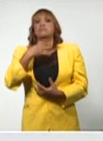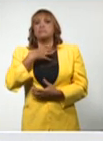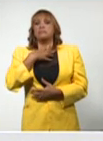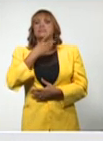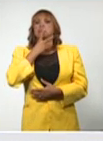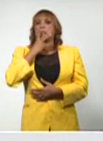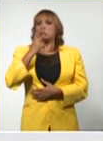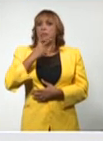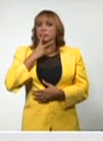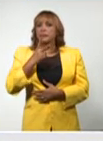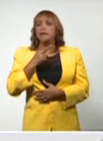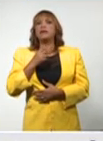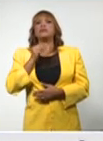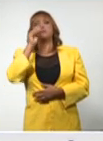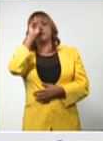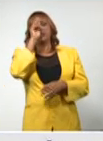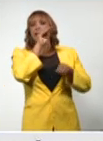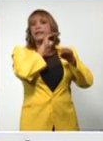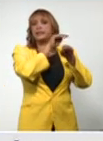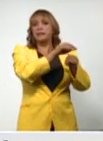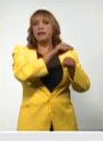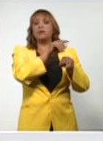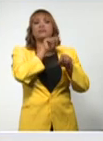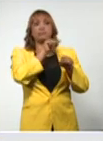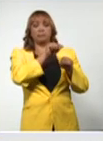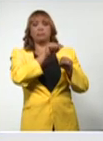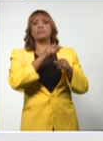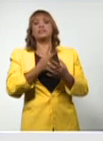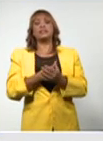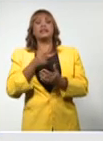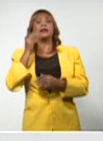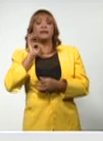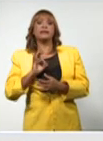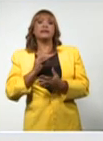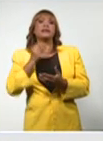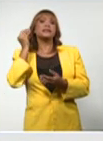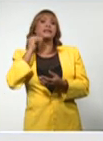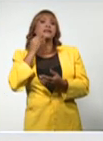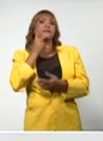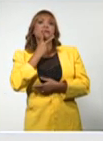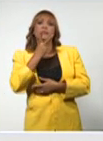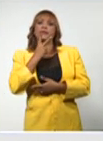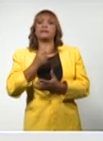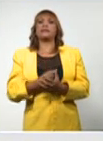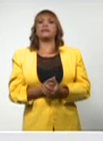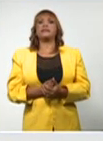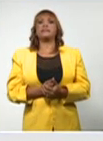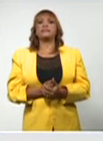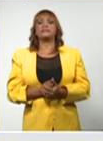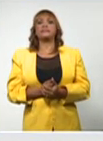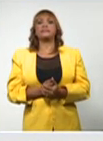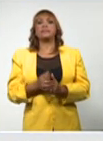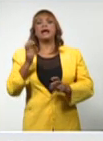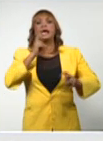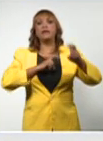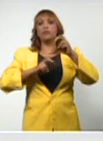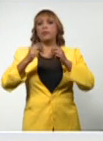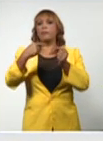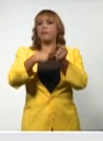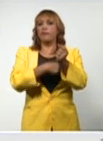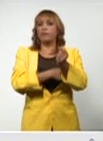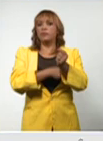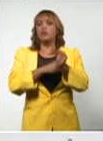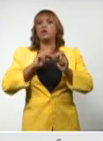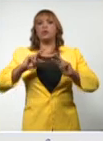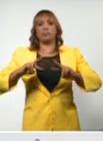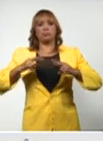atendidas, fueron ingresadas y ya están en el camino de sus estudios. Yo insisto, por todas